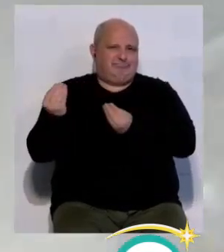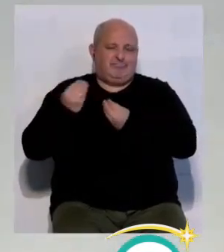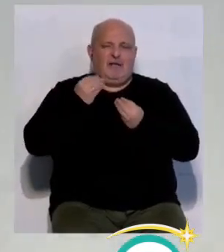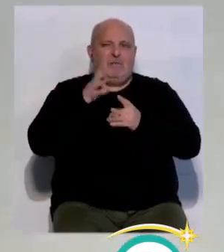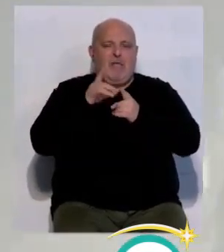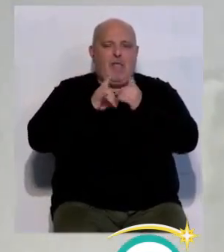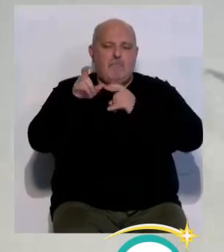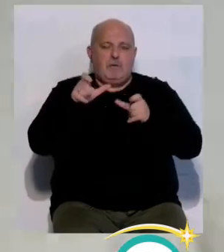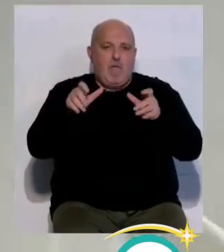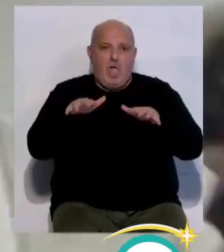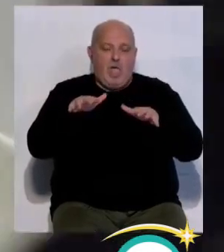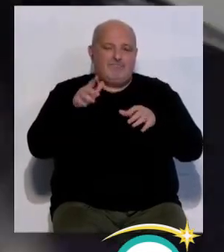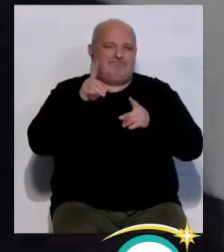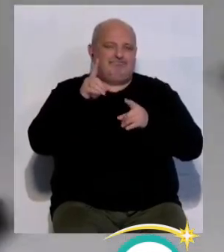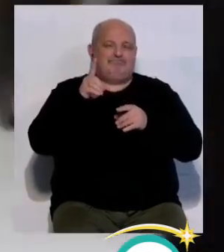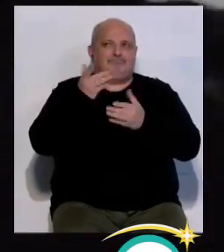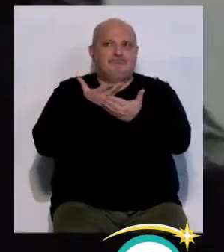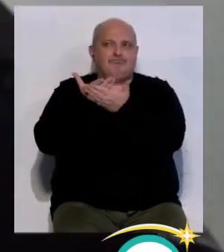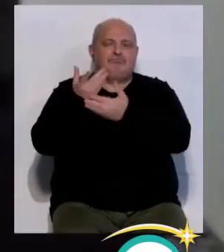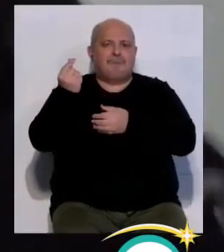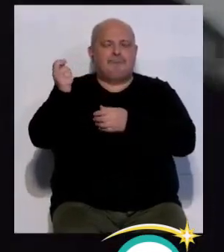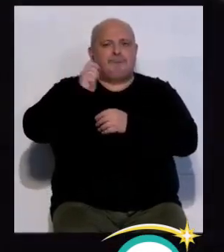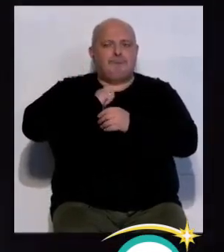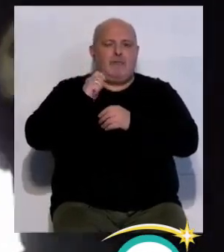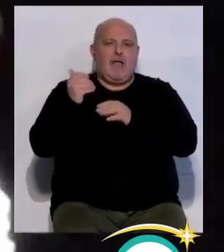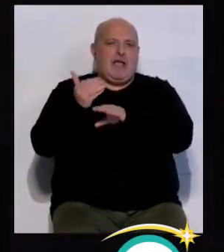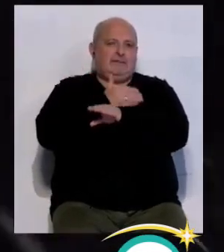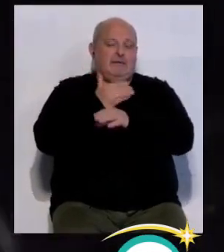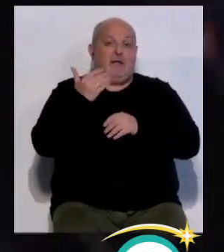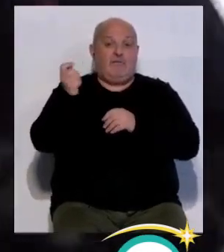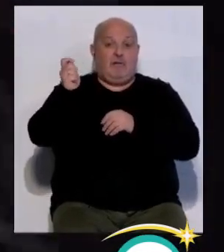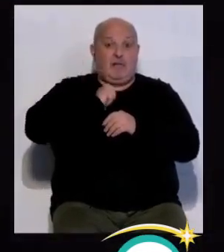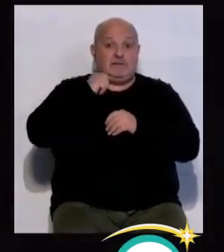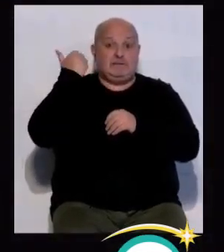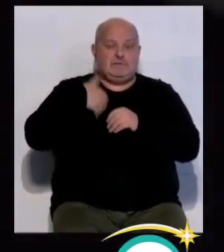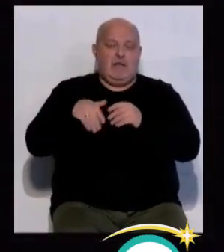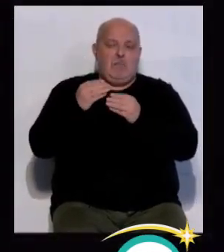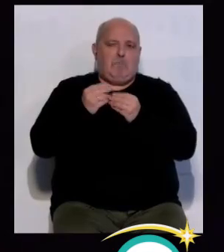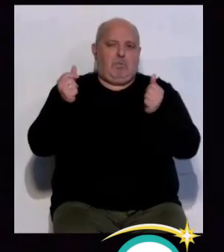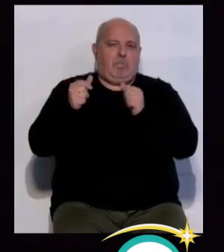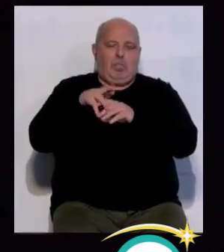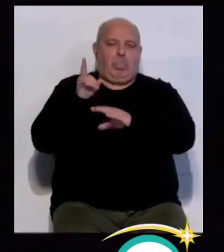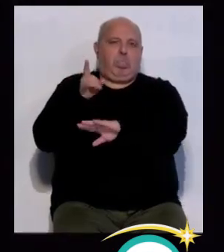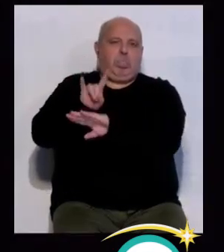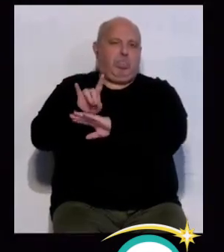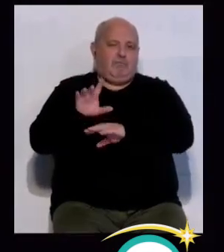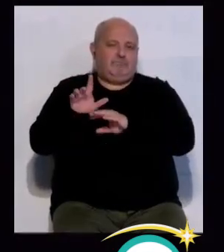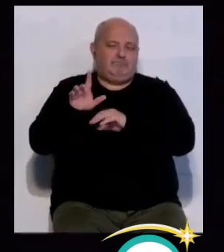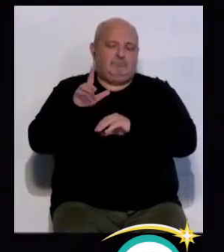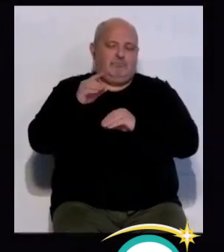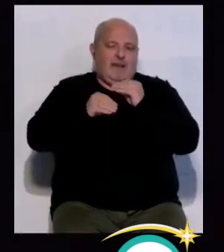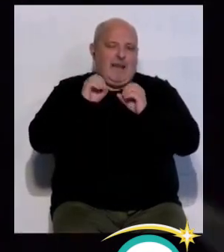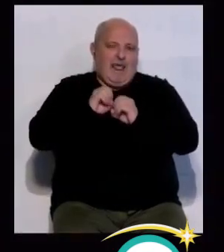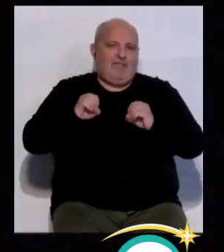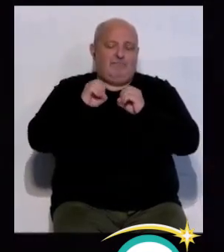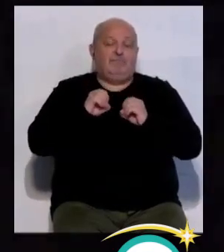la atención de las víctimas y les solicitaban un pago por adelantado. Una vez recibido, desaparecían sin realizar ningún